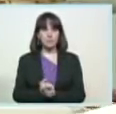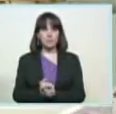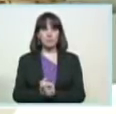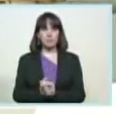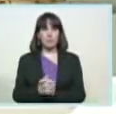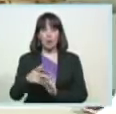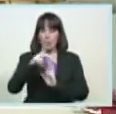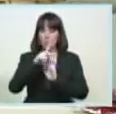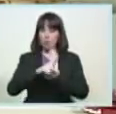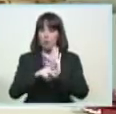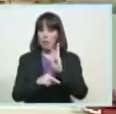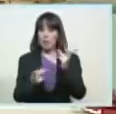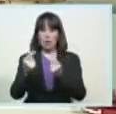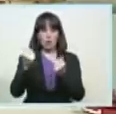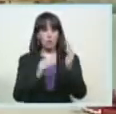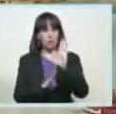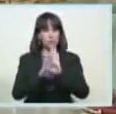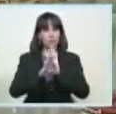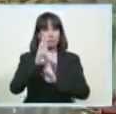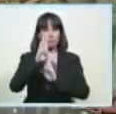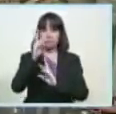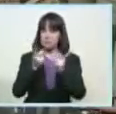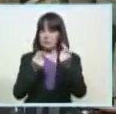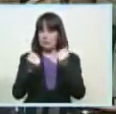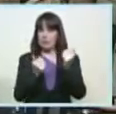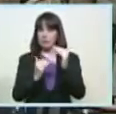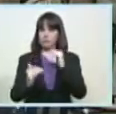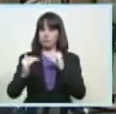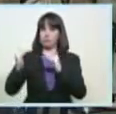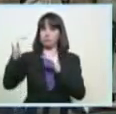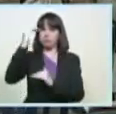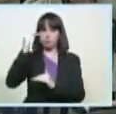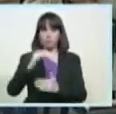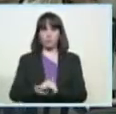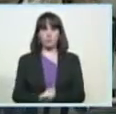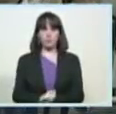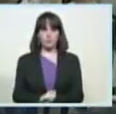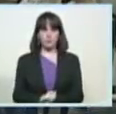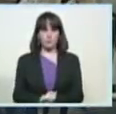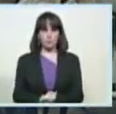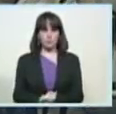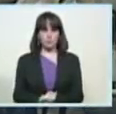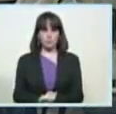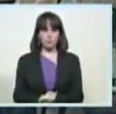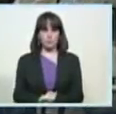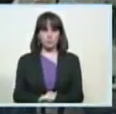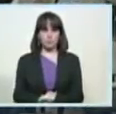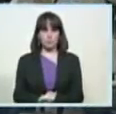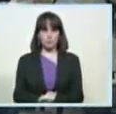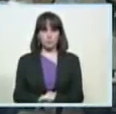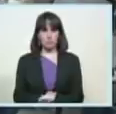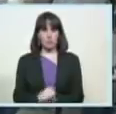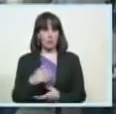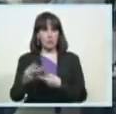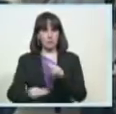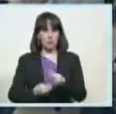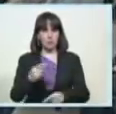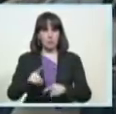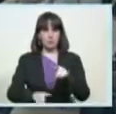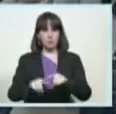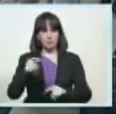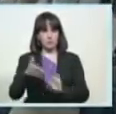económico de recuperación y crecimiento y en el gran esfuerzo de revolución económica que vamos a activar